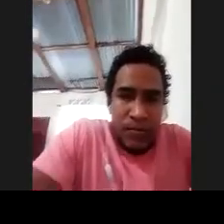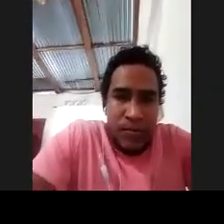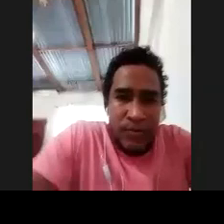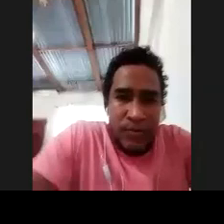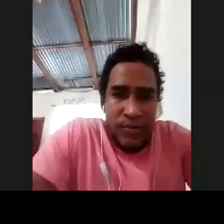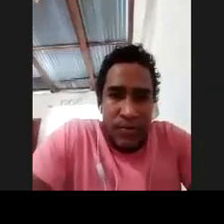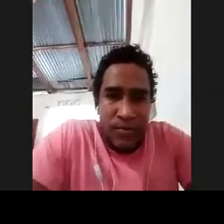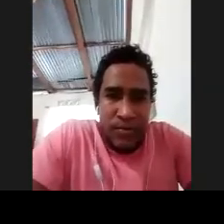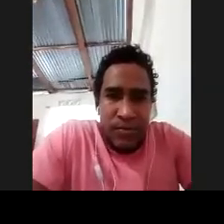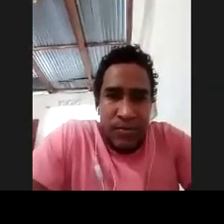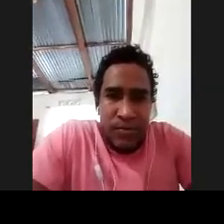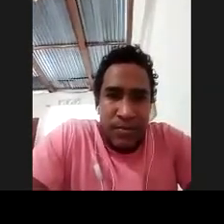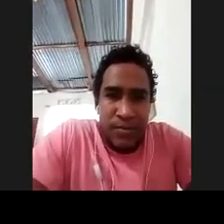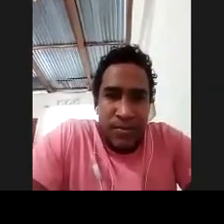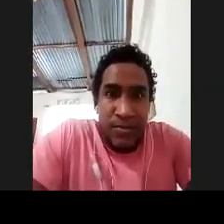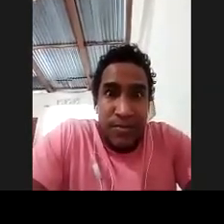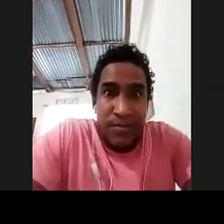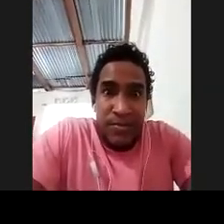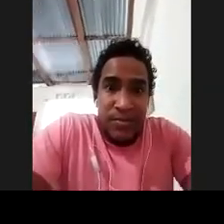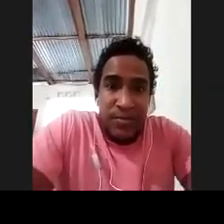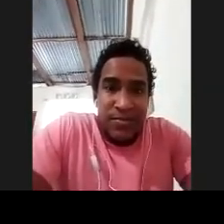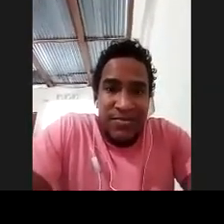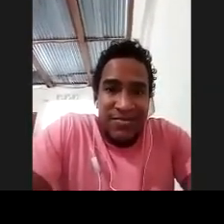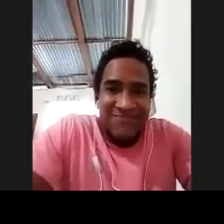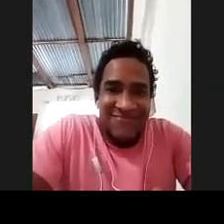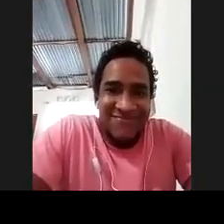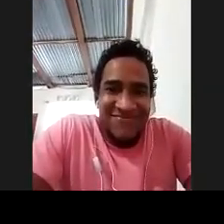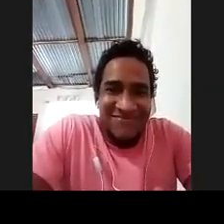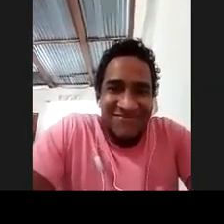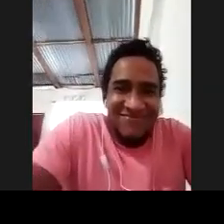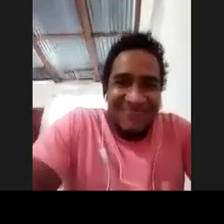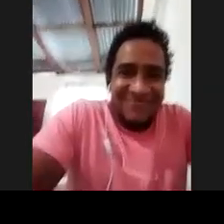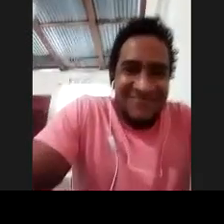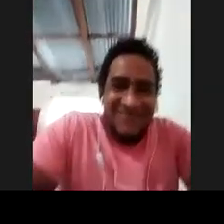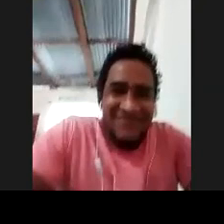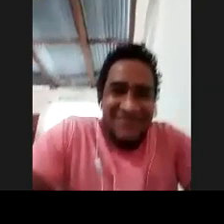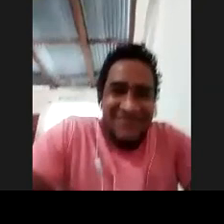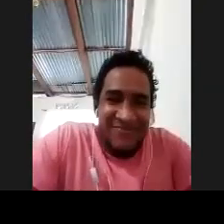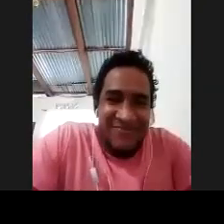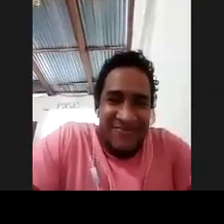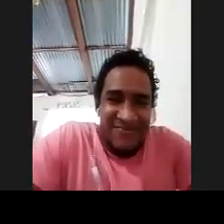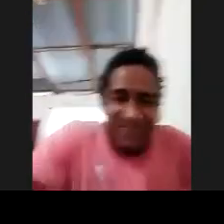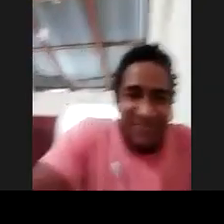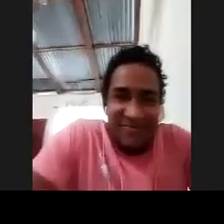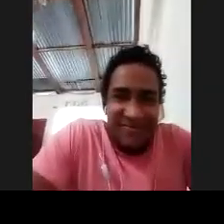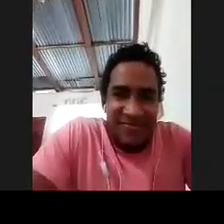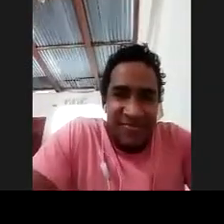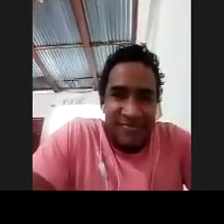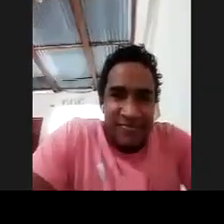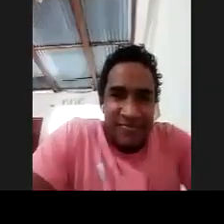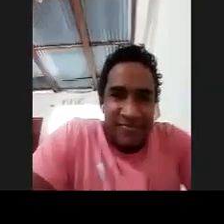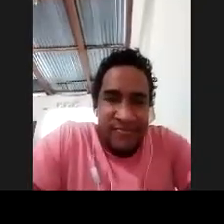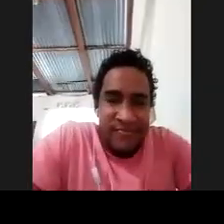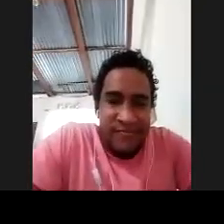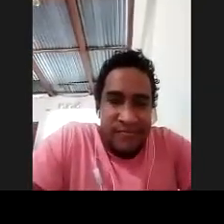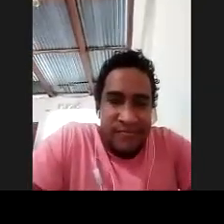¿Sí? Que es sobre la clase que vamos a ver el día de hoy. ¿No? Ese cuestionario así mismo estará